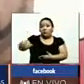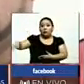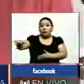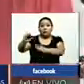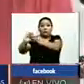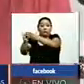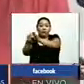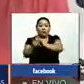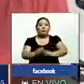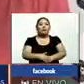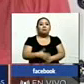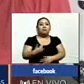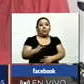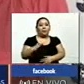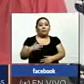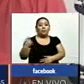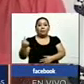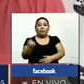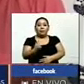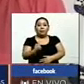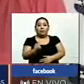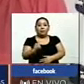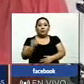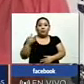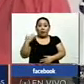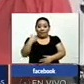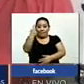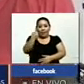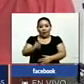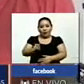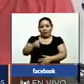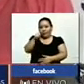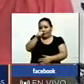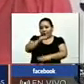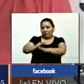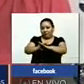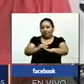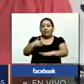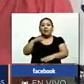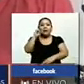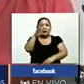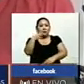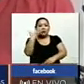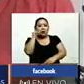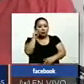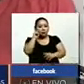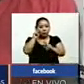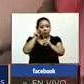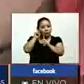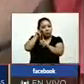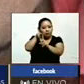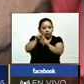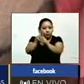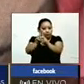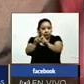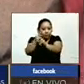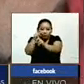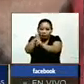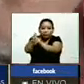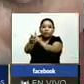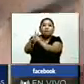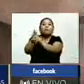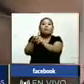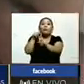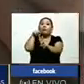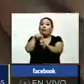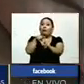San Miguel. Según ya personal de antinarcótico, era un sujeto que ya estaba, se le estaba dando seguimiento, ¿verdad? Ya que era